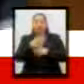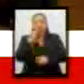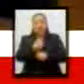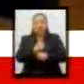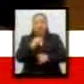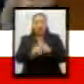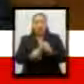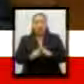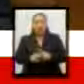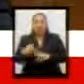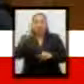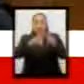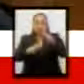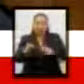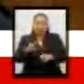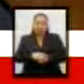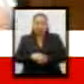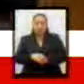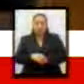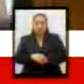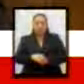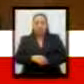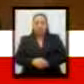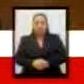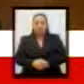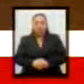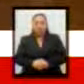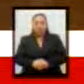Y finalmente comenzar a evaluarlos. Avanza, por favor.